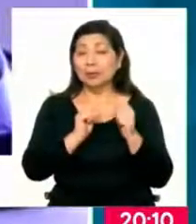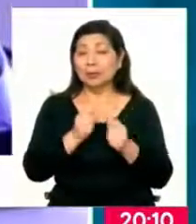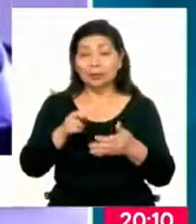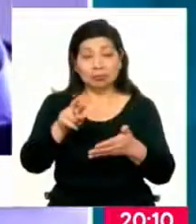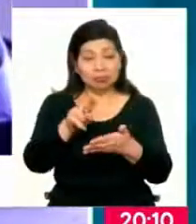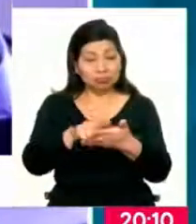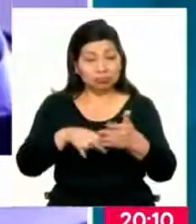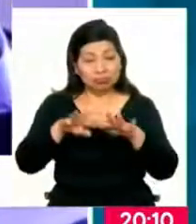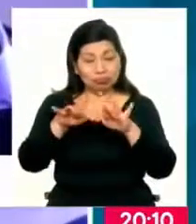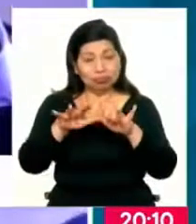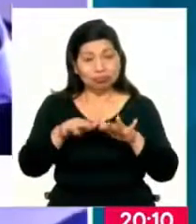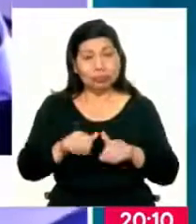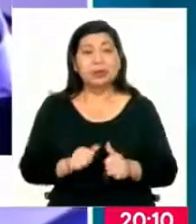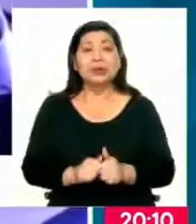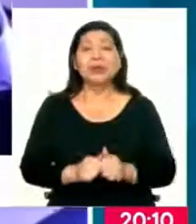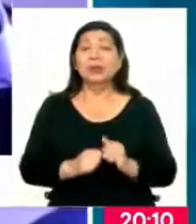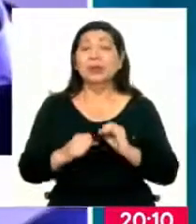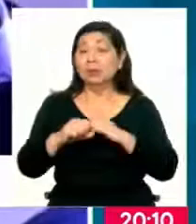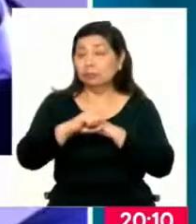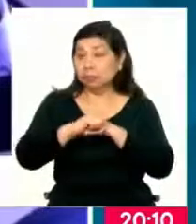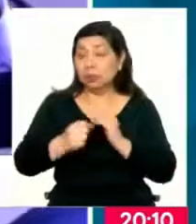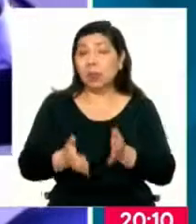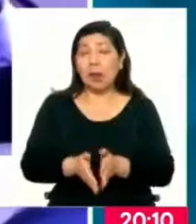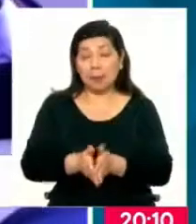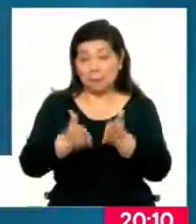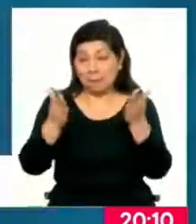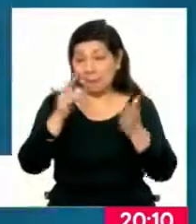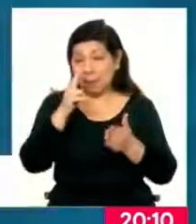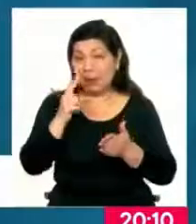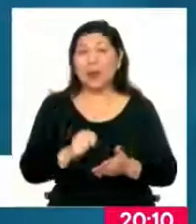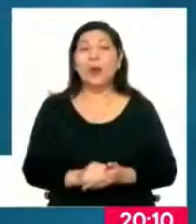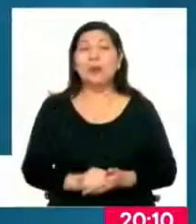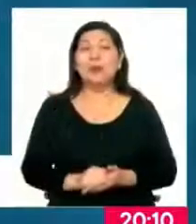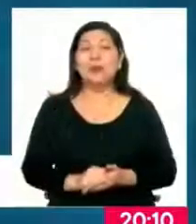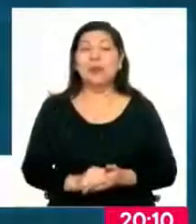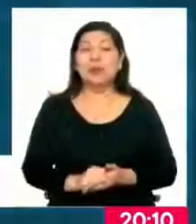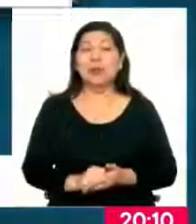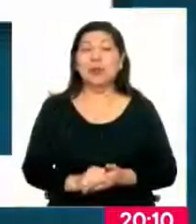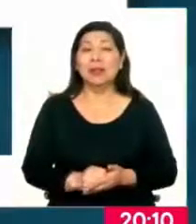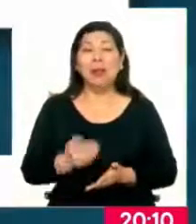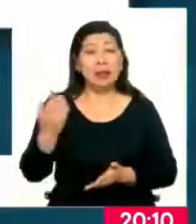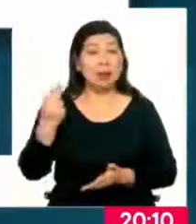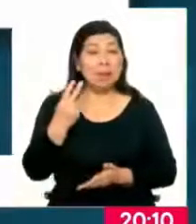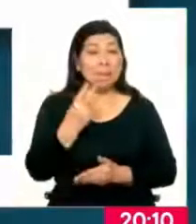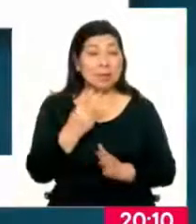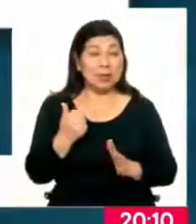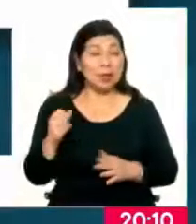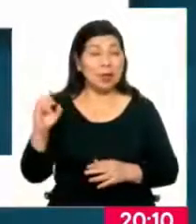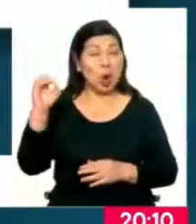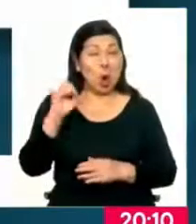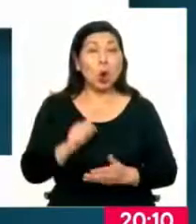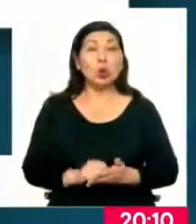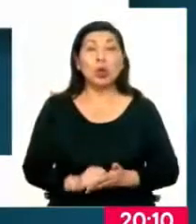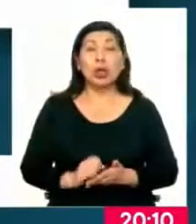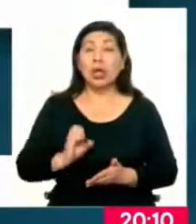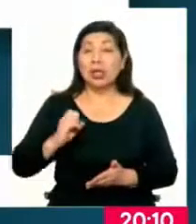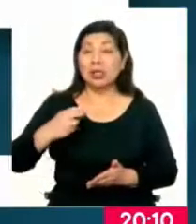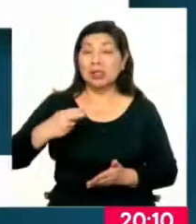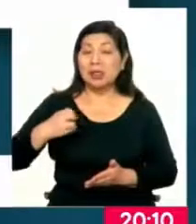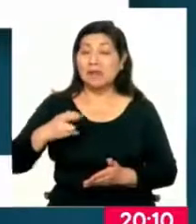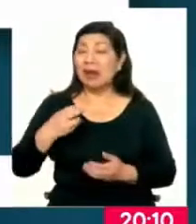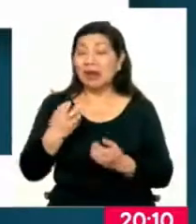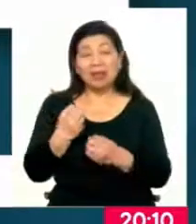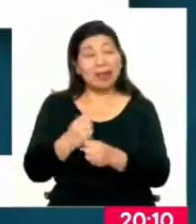una resolución ministerial publicado en el Diario Oficial El Peruano. El pasado 26 de octubre, Echevarría ya